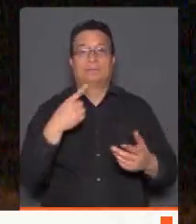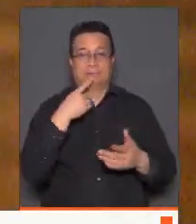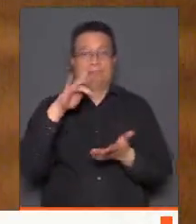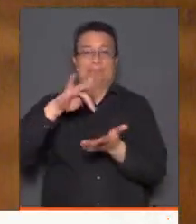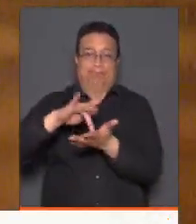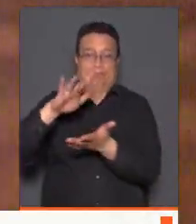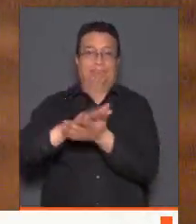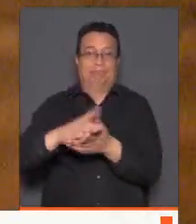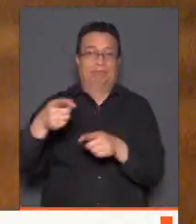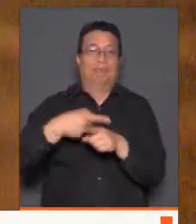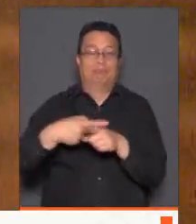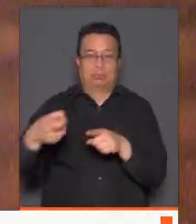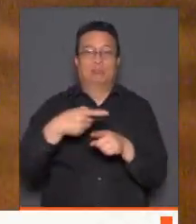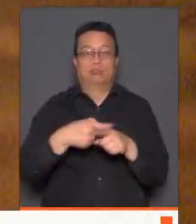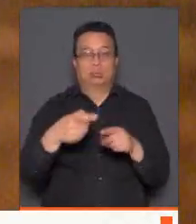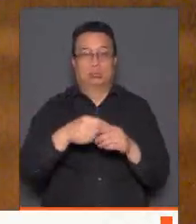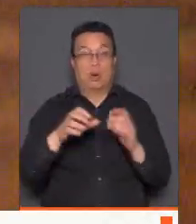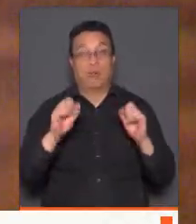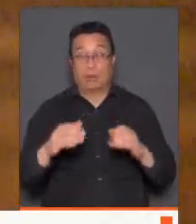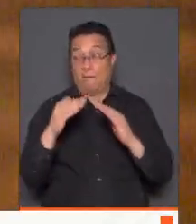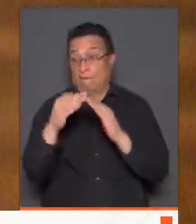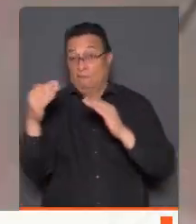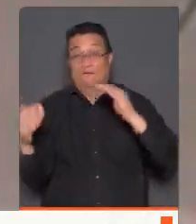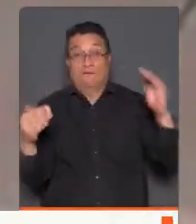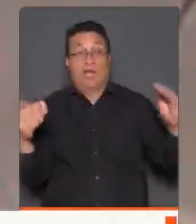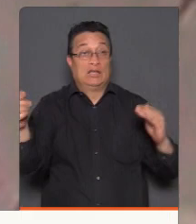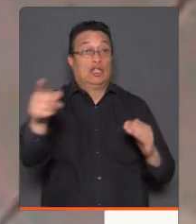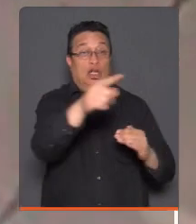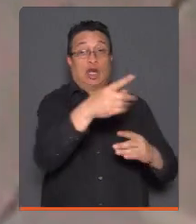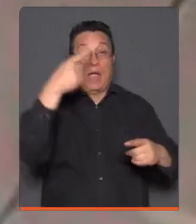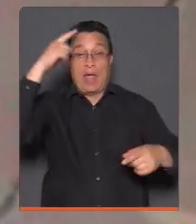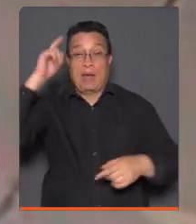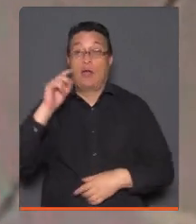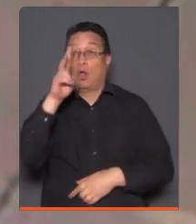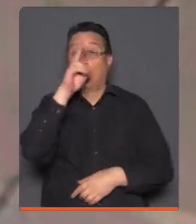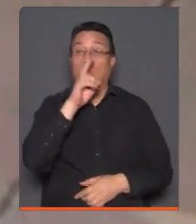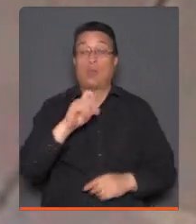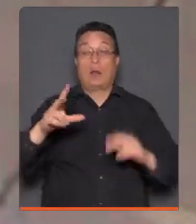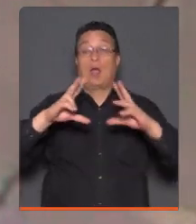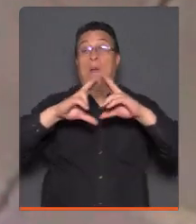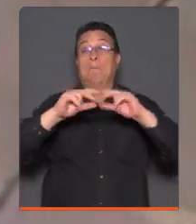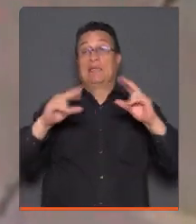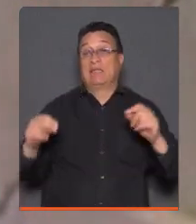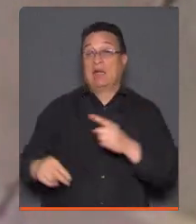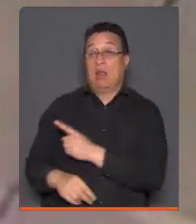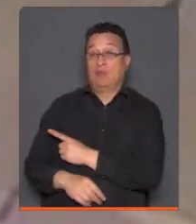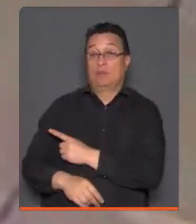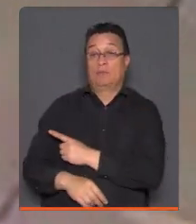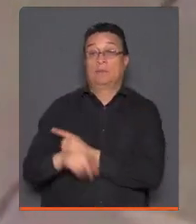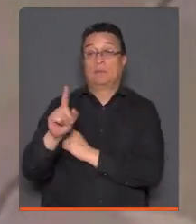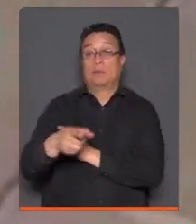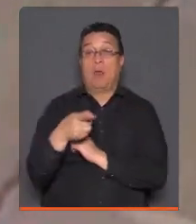cuentas que pudieron dejar a más de un vecino herido, tal como ocurrió en Pichilemu, donde esta persona